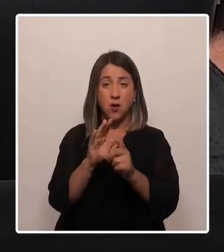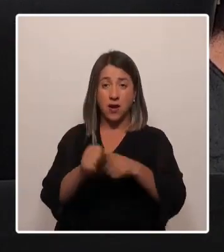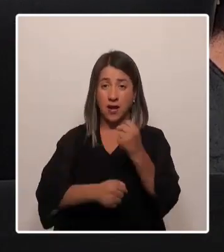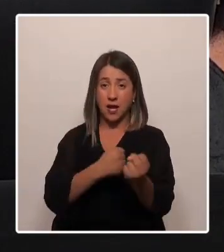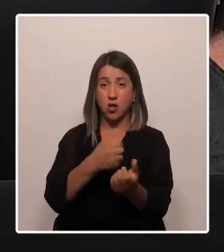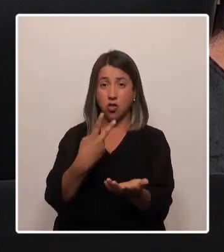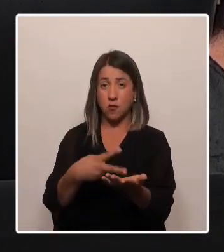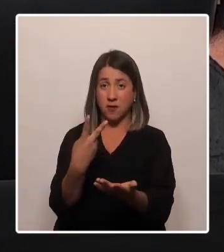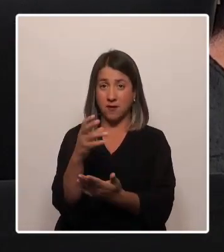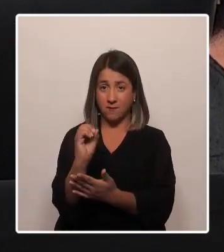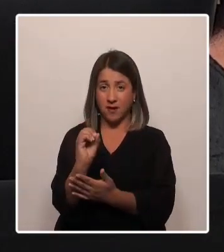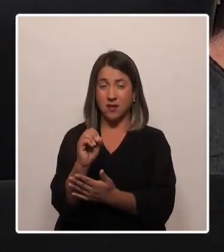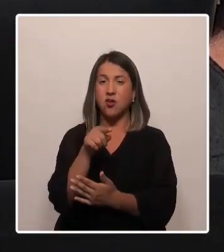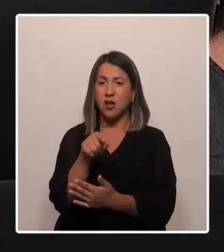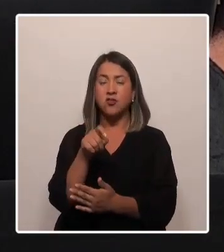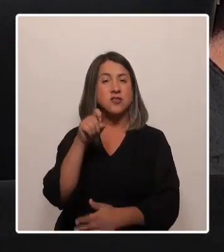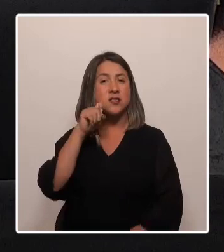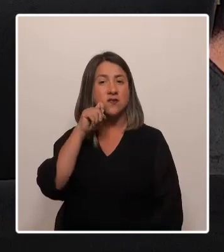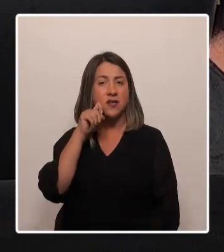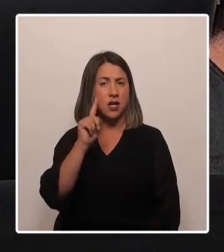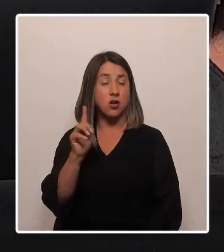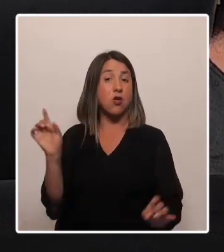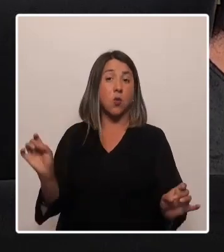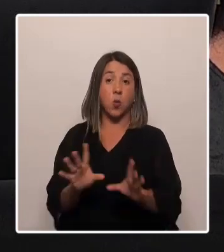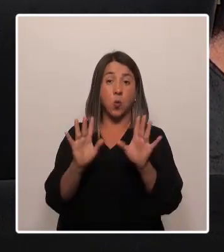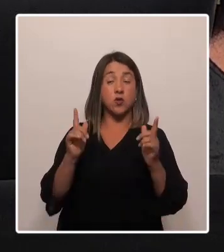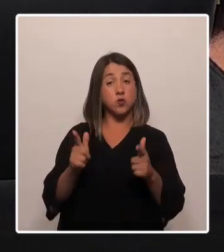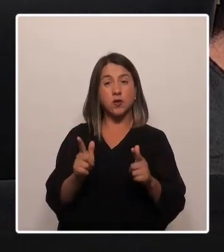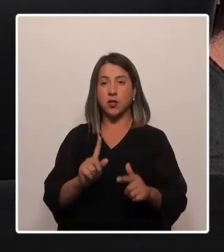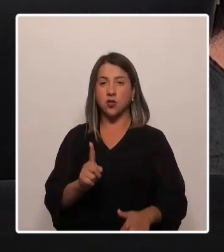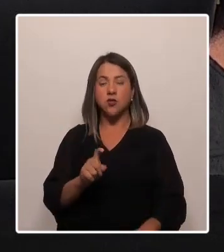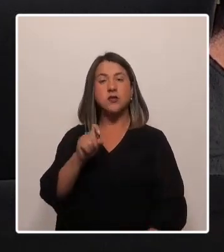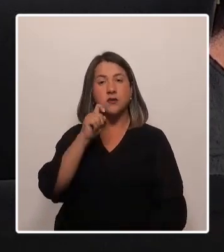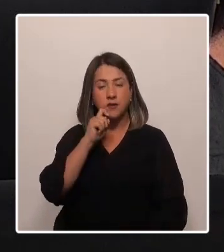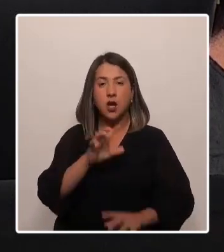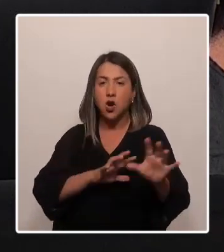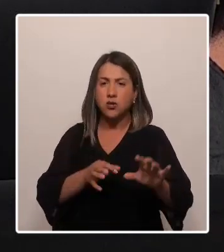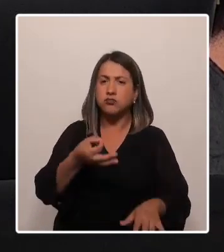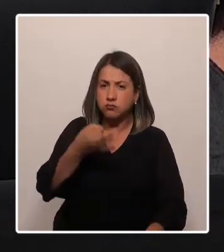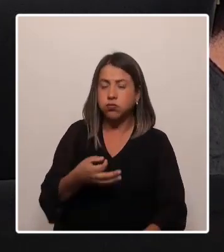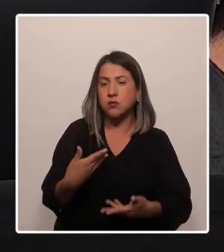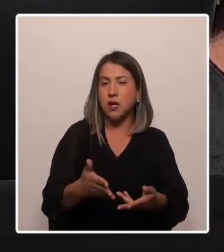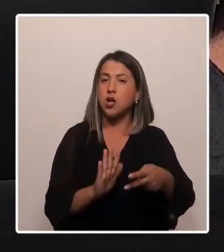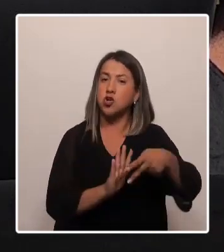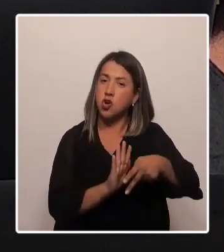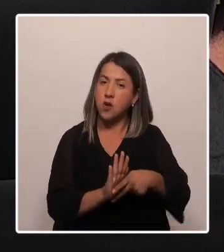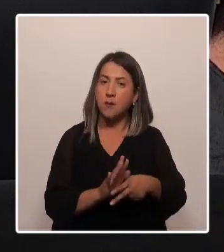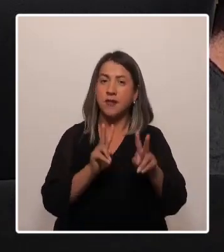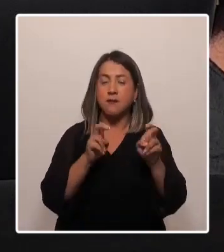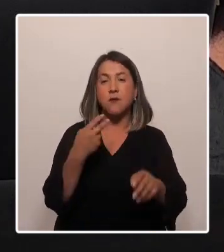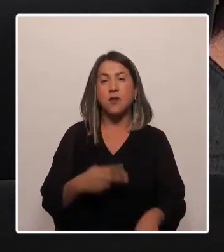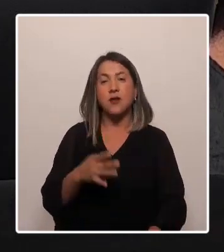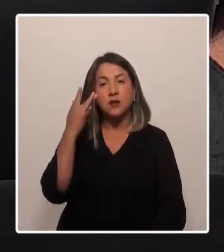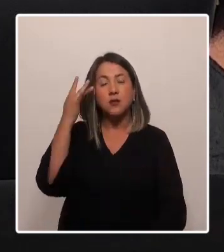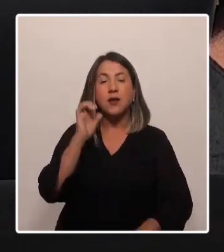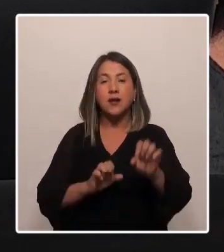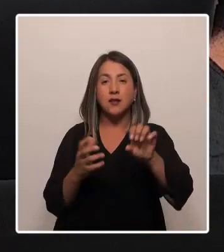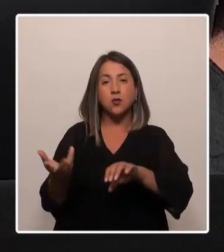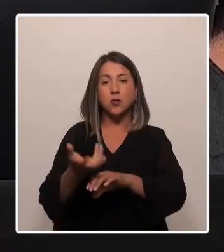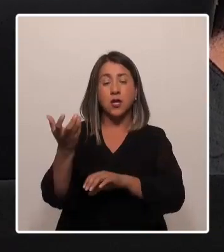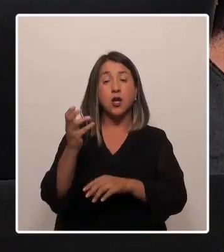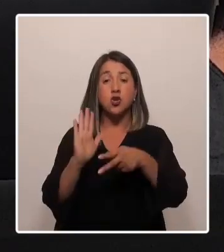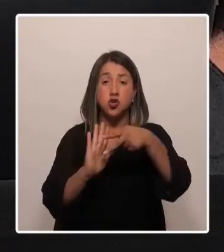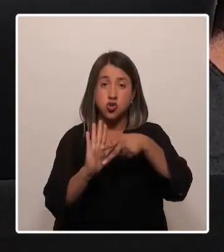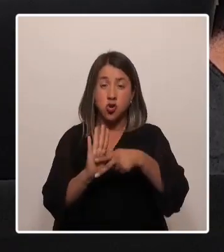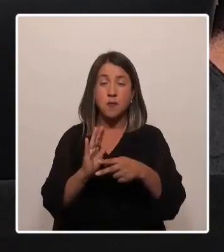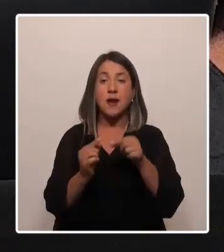¿Esto es por casualidad? No, no es suerte. Somos líderes por las certezas que entregan las normas en materia de propiedad intelectual industrial, tanto las normas nacionales